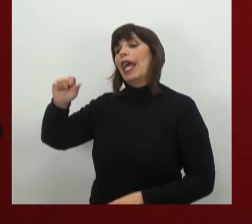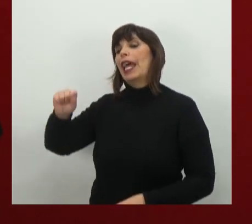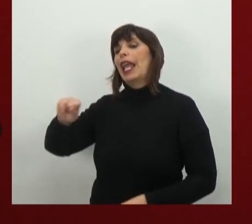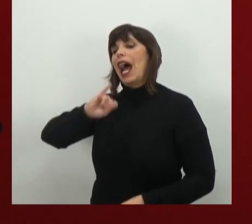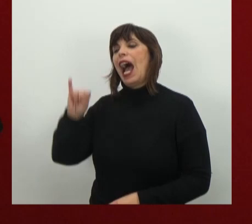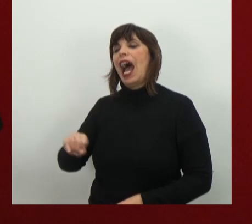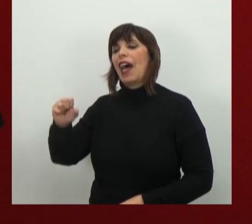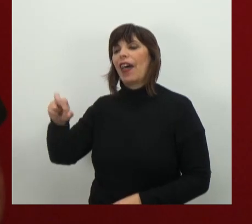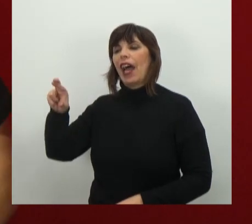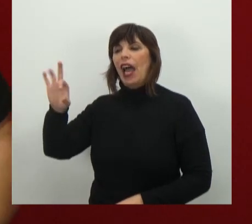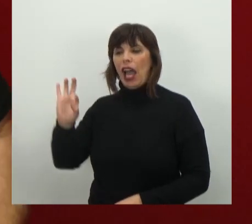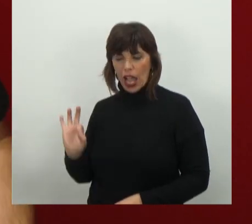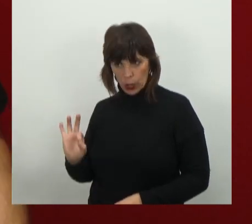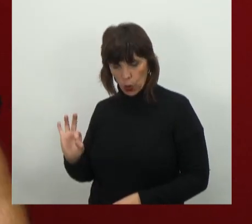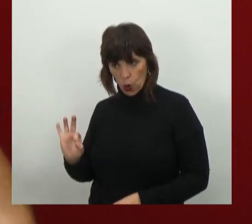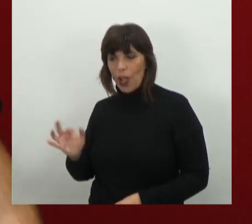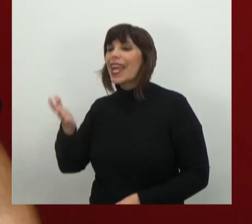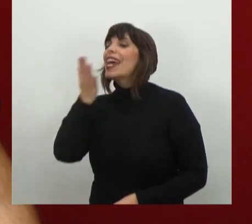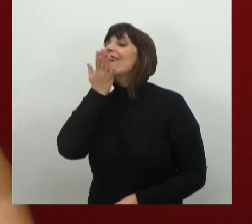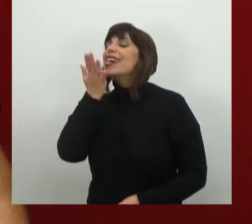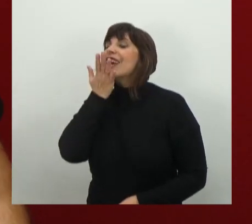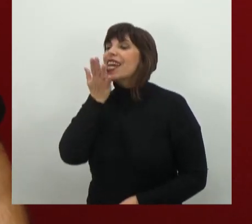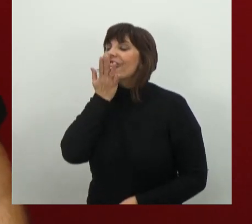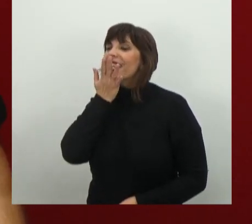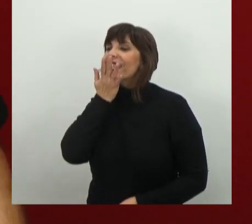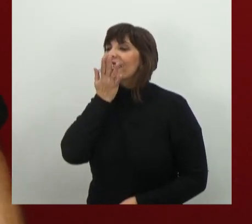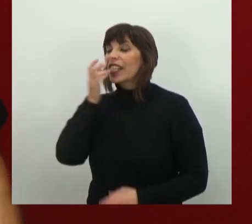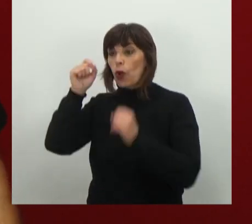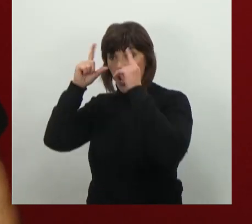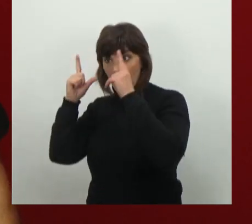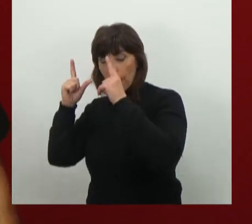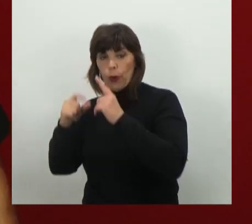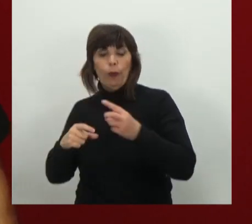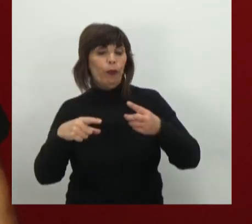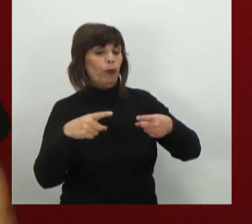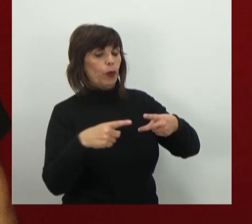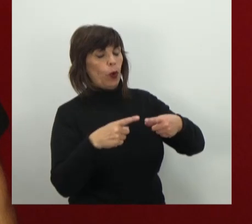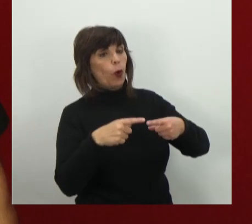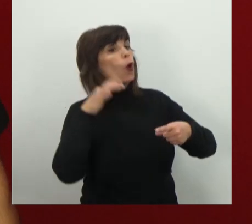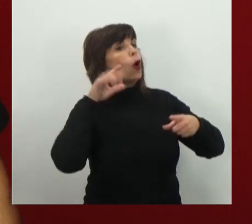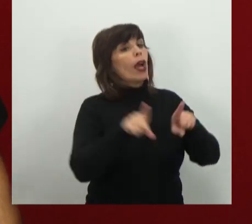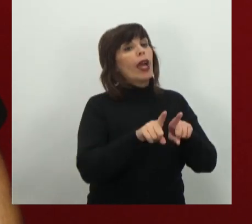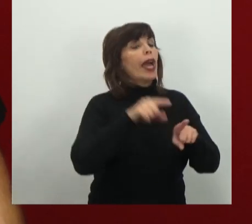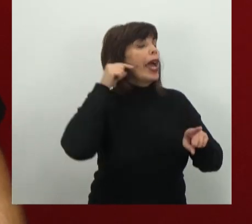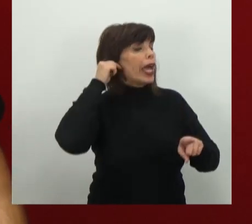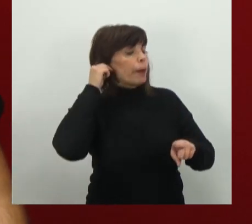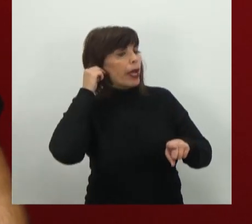Una se llamaba Marta, parece que es la mayor, y María. Marta y